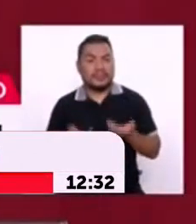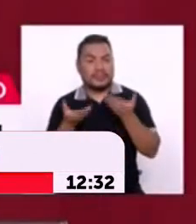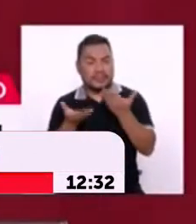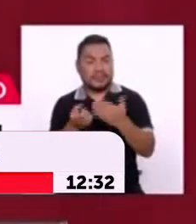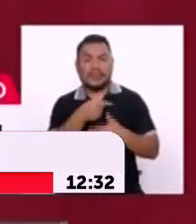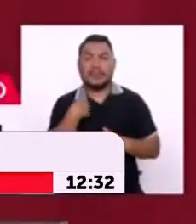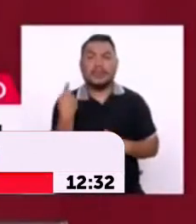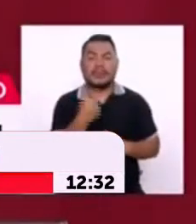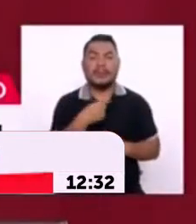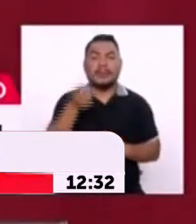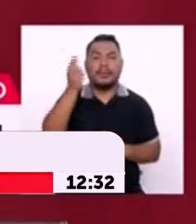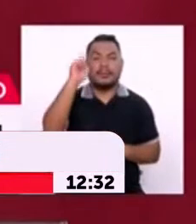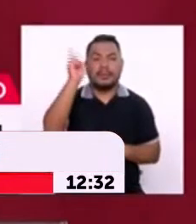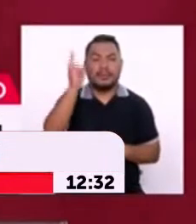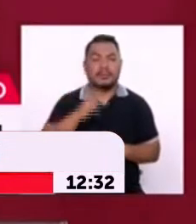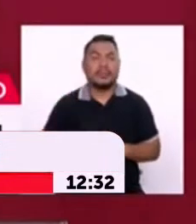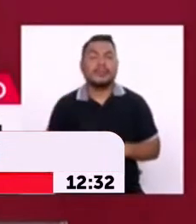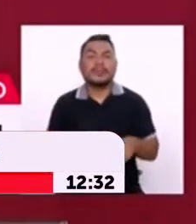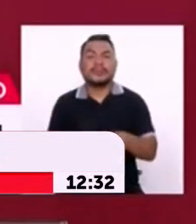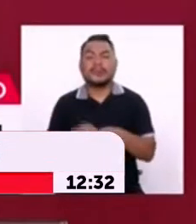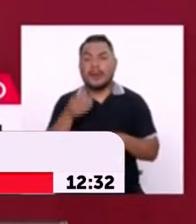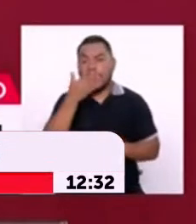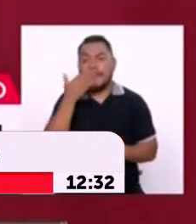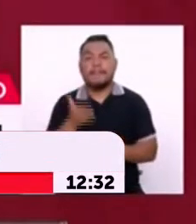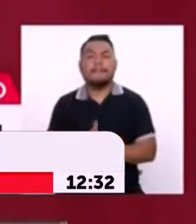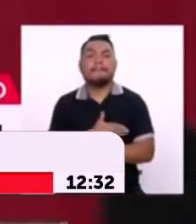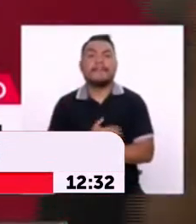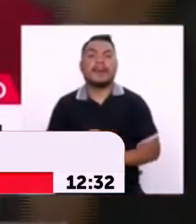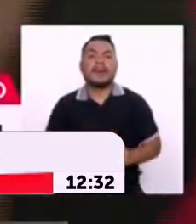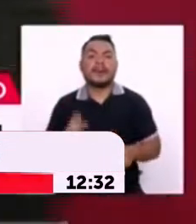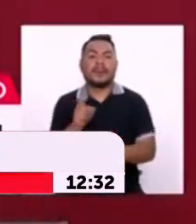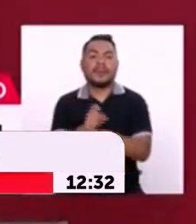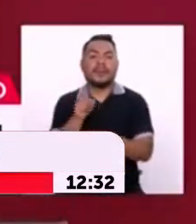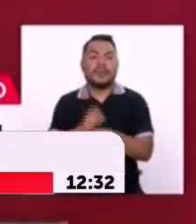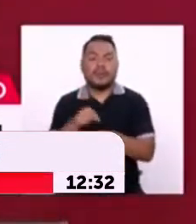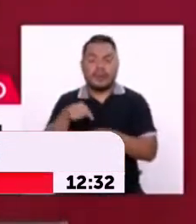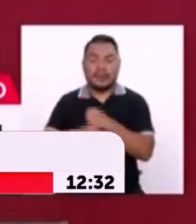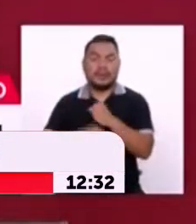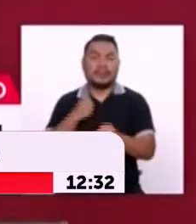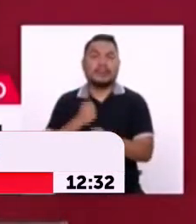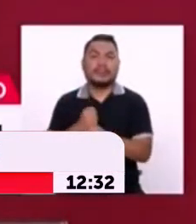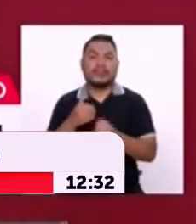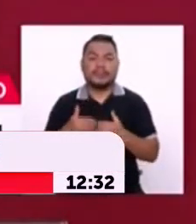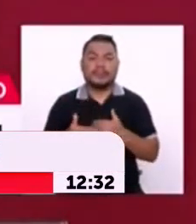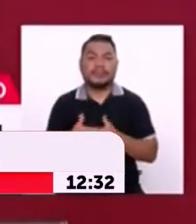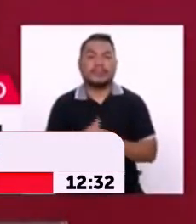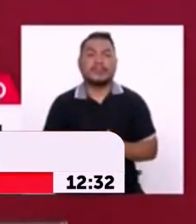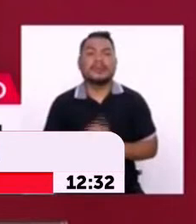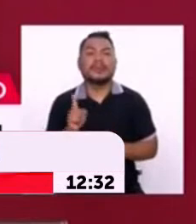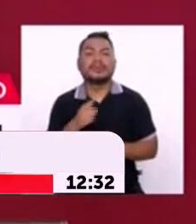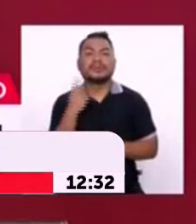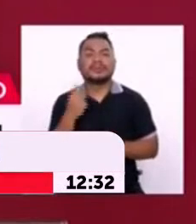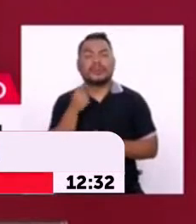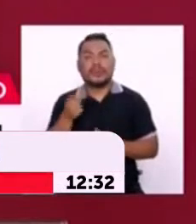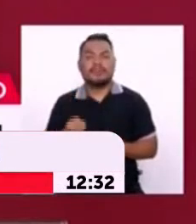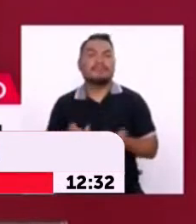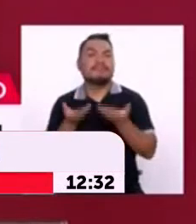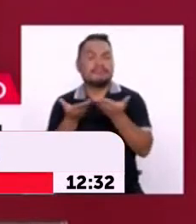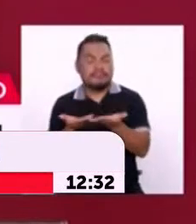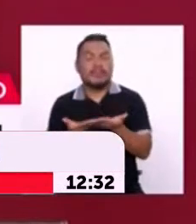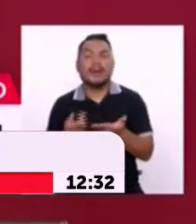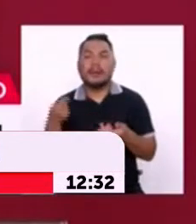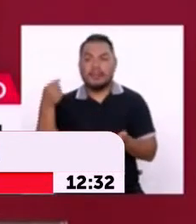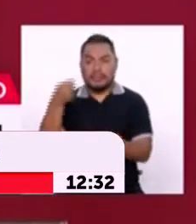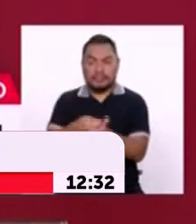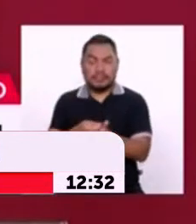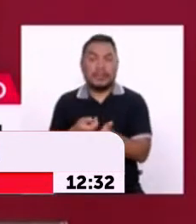Cumplimos con nuestros maestros y mejoramos la educación en lo que va del año. No solo hemos incrementado